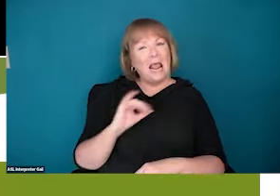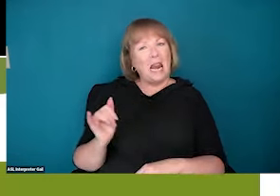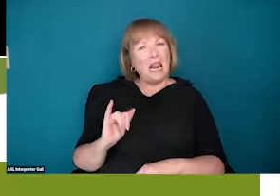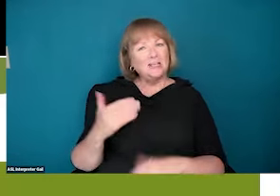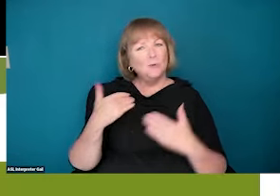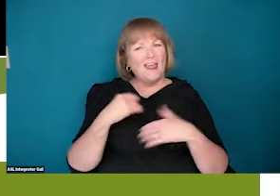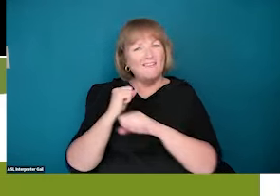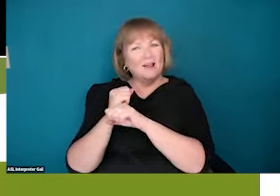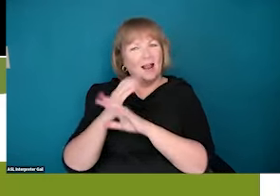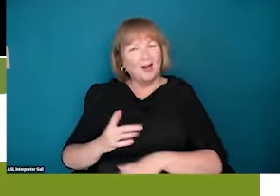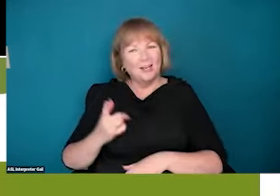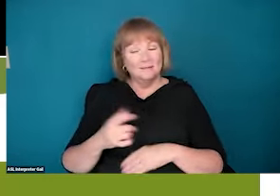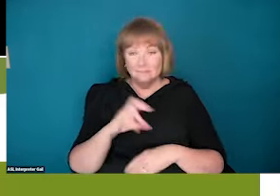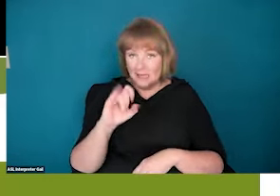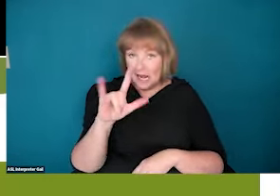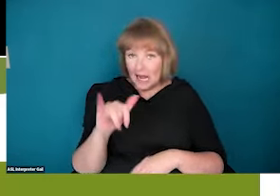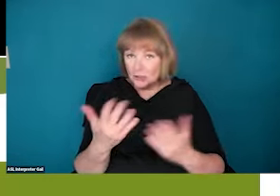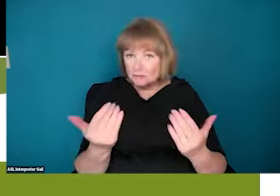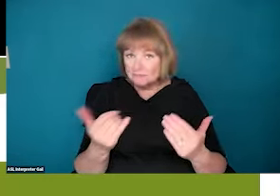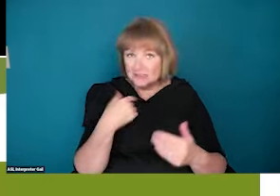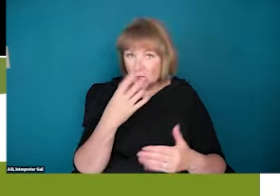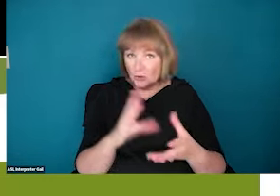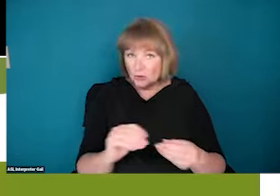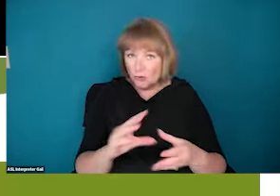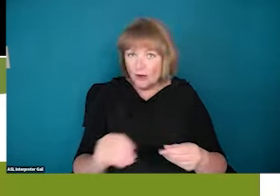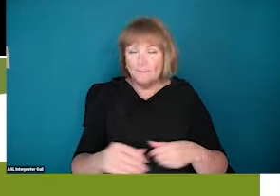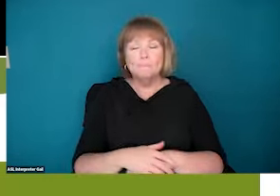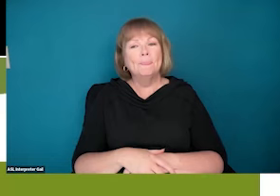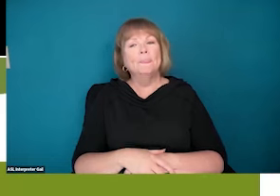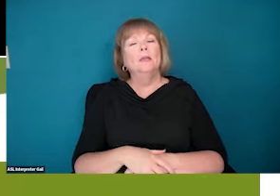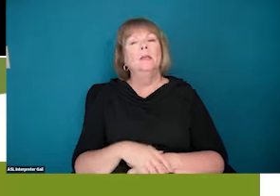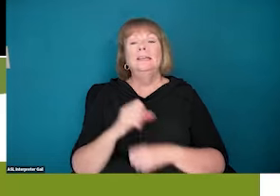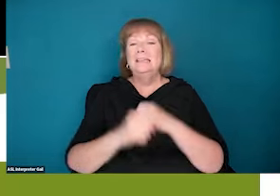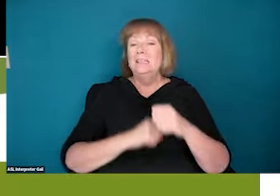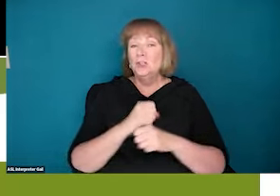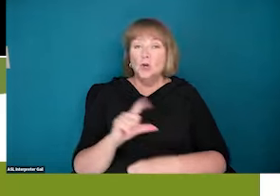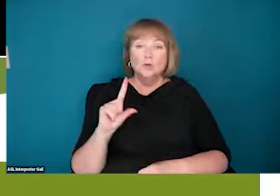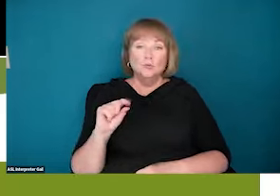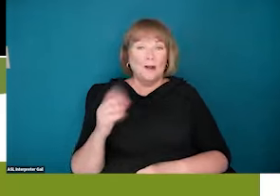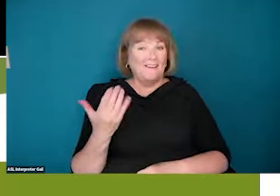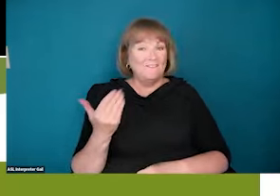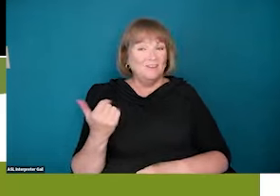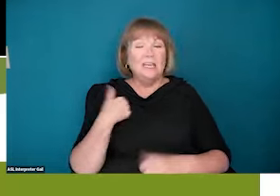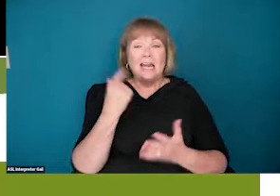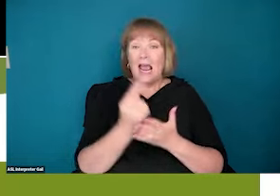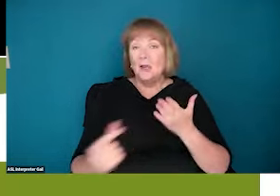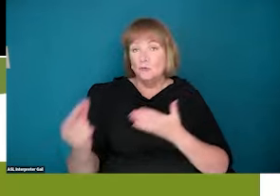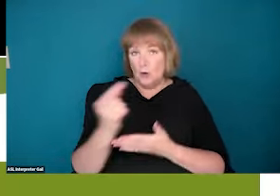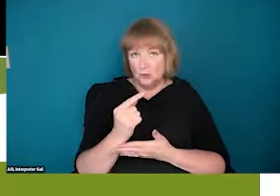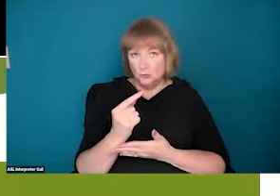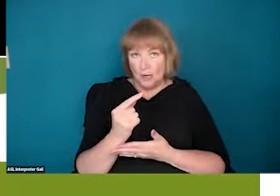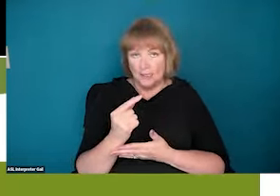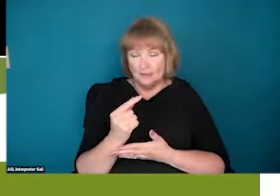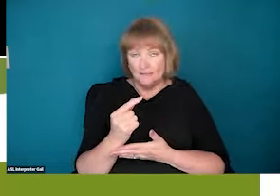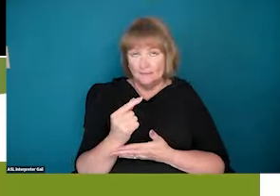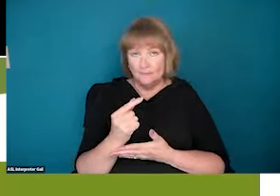bajo custodia. Entonces, Ashley, ¿nos puedes compartir cómo te sientes tú? En 2015 yo me